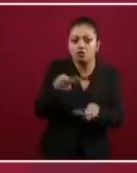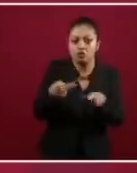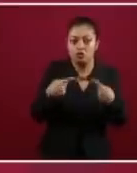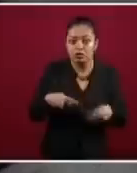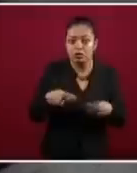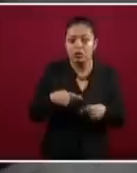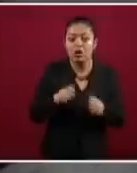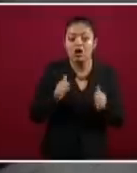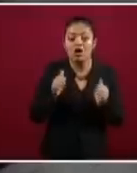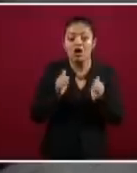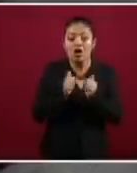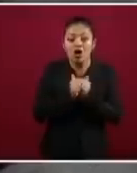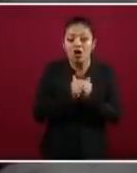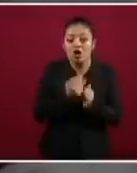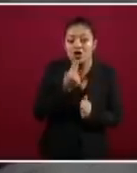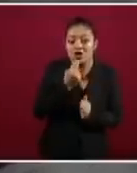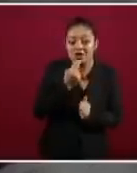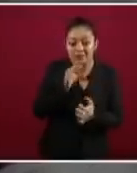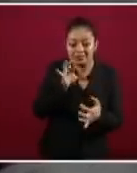vinculatoria.